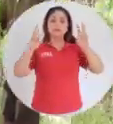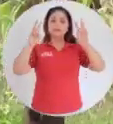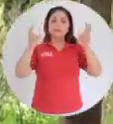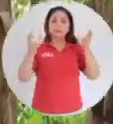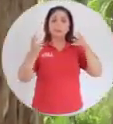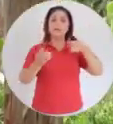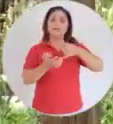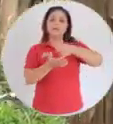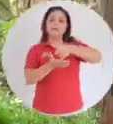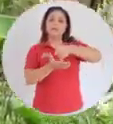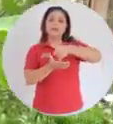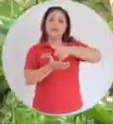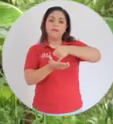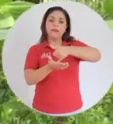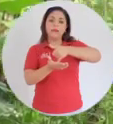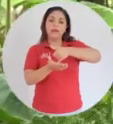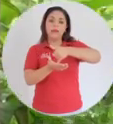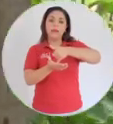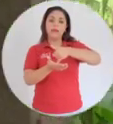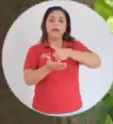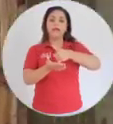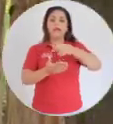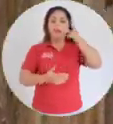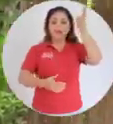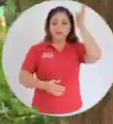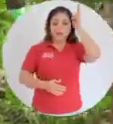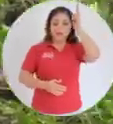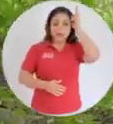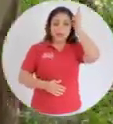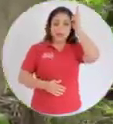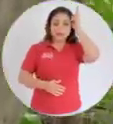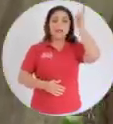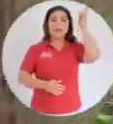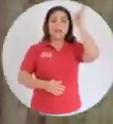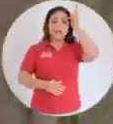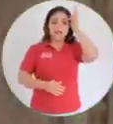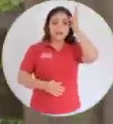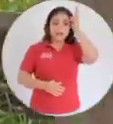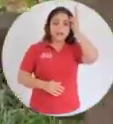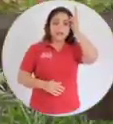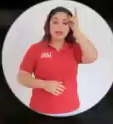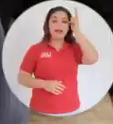estudiado, por ejemplo, el tema de la vulnerabilidad de los indígenas